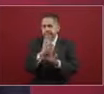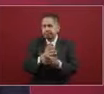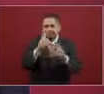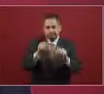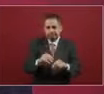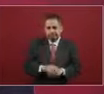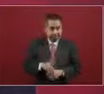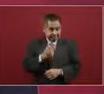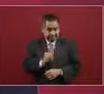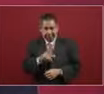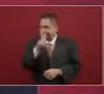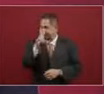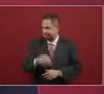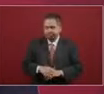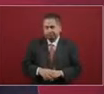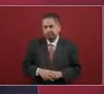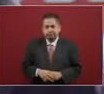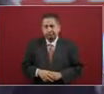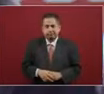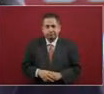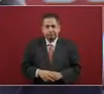Ya no es así.